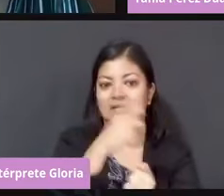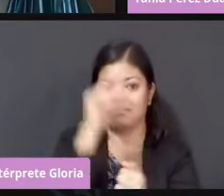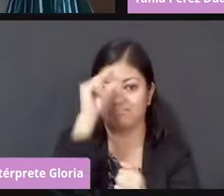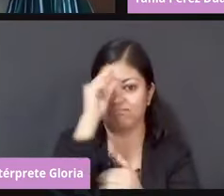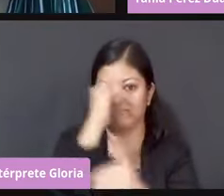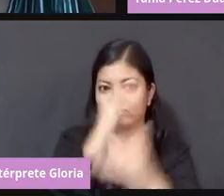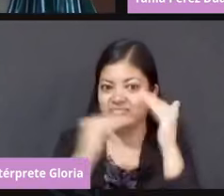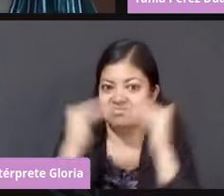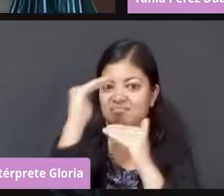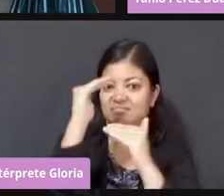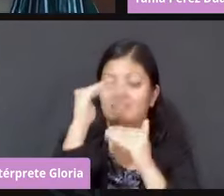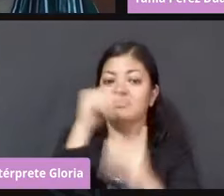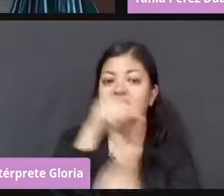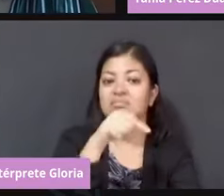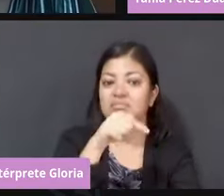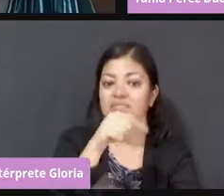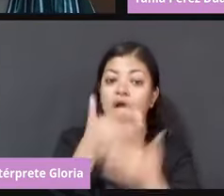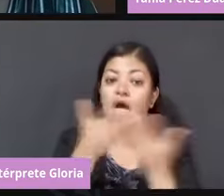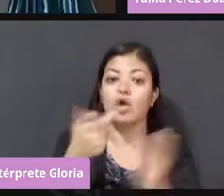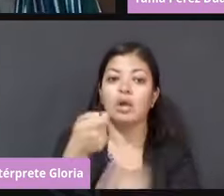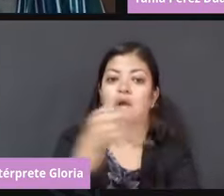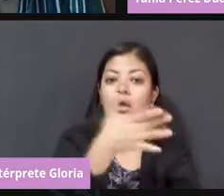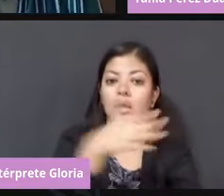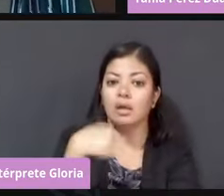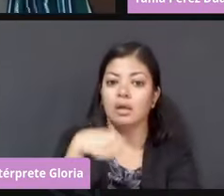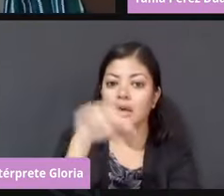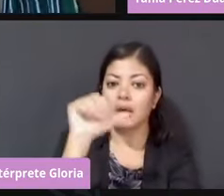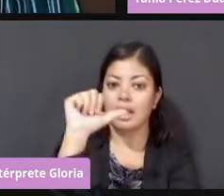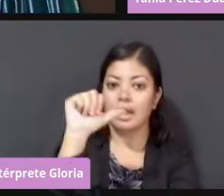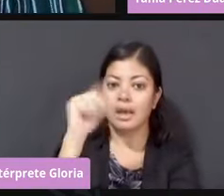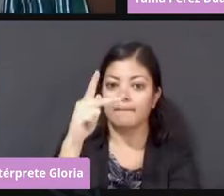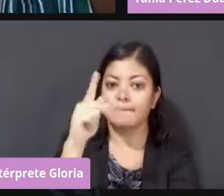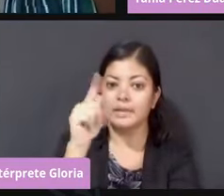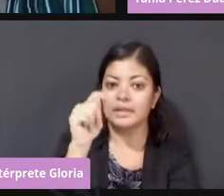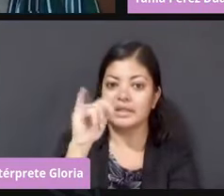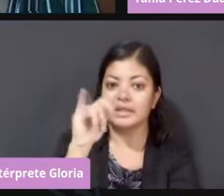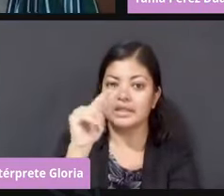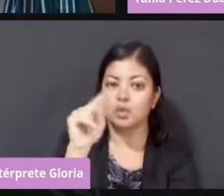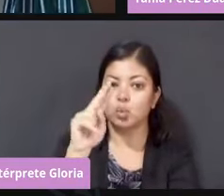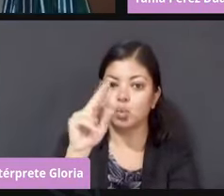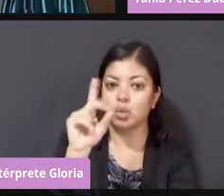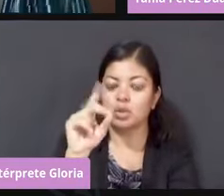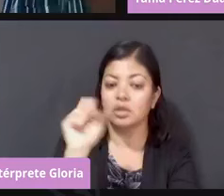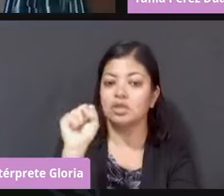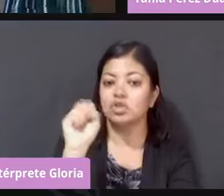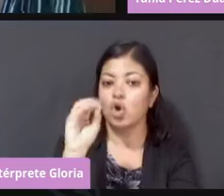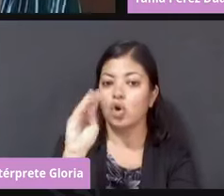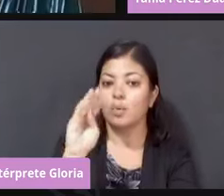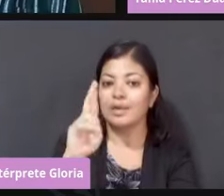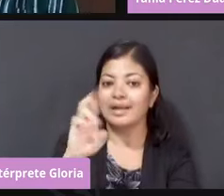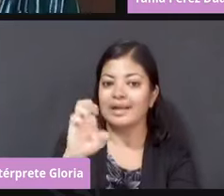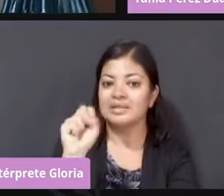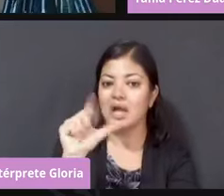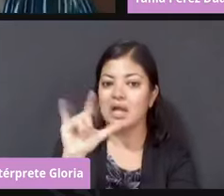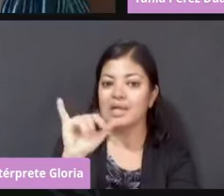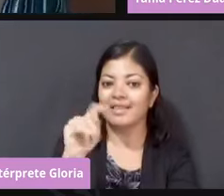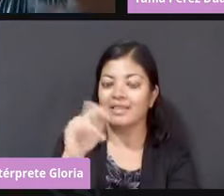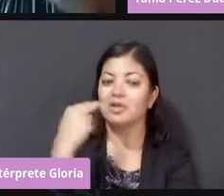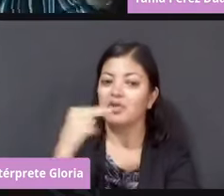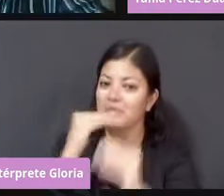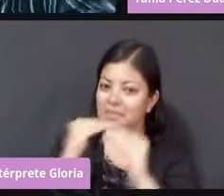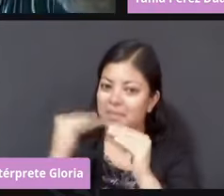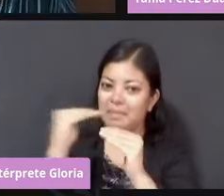intelectual tener, o bueno, ahora se le llama aptitud sobresaliente, ya ha venido ahí transformándose los nombres, ¿verdad? Pero sigue